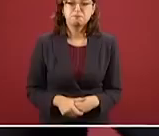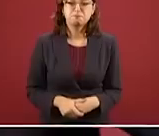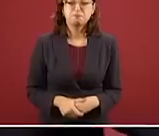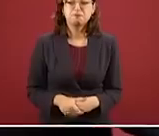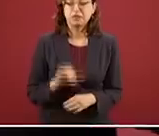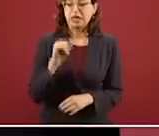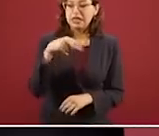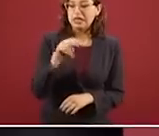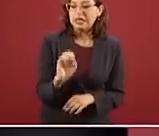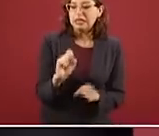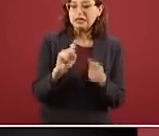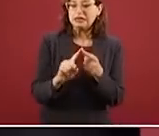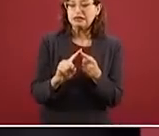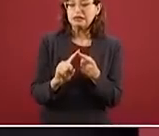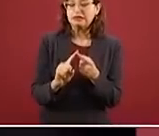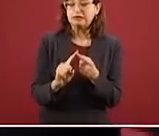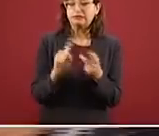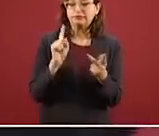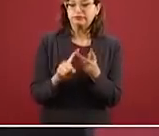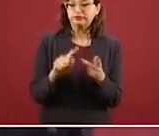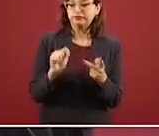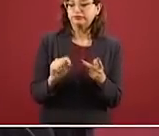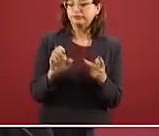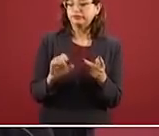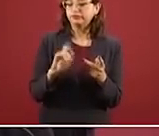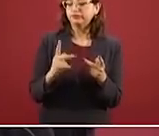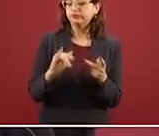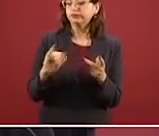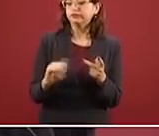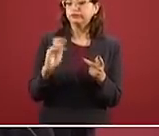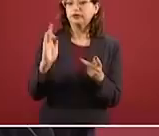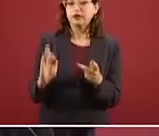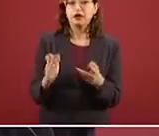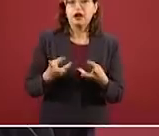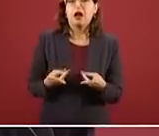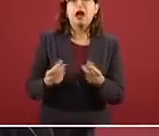el INE y el tribunal?